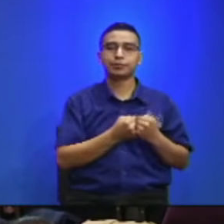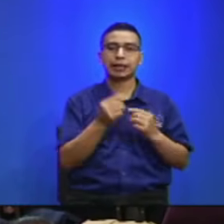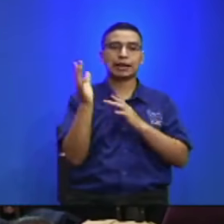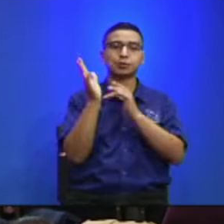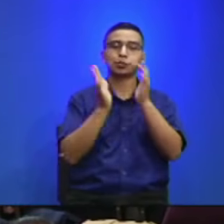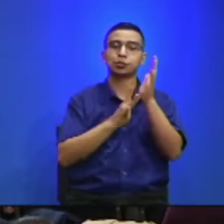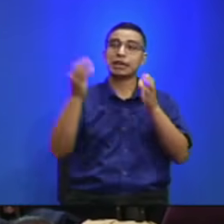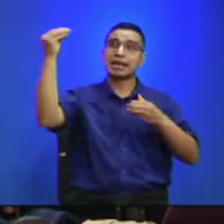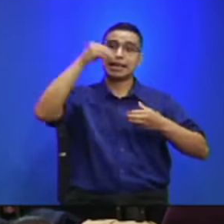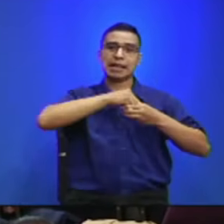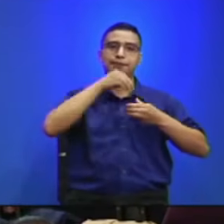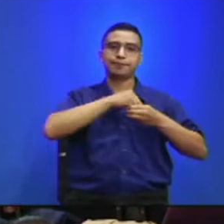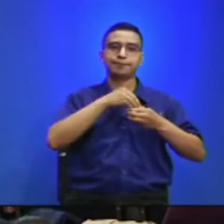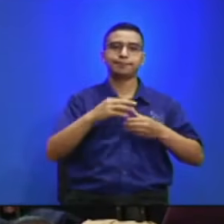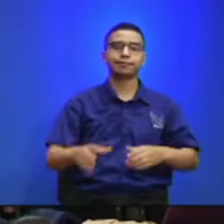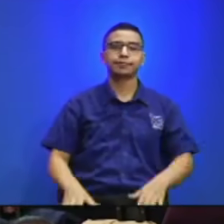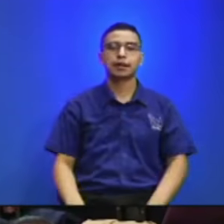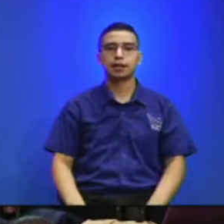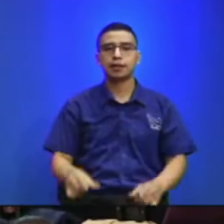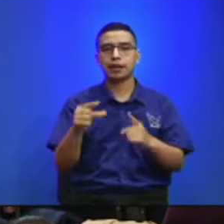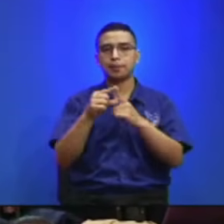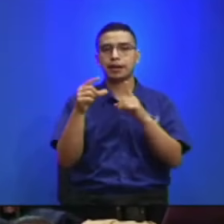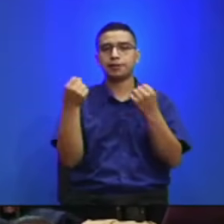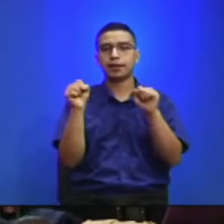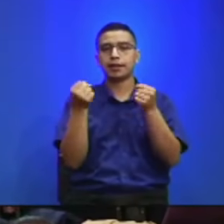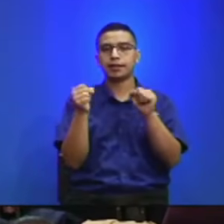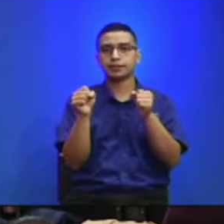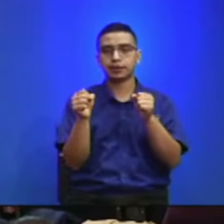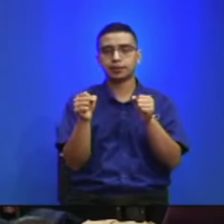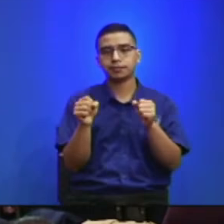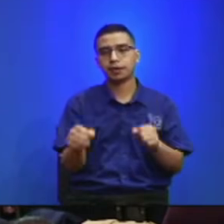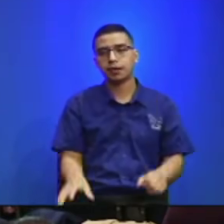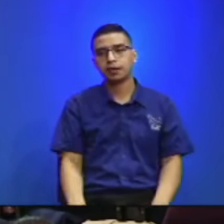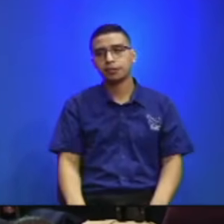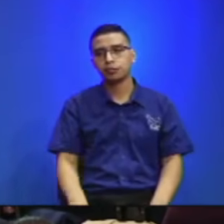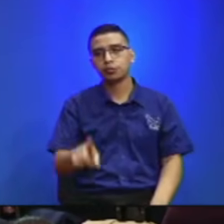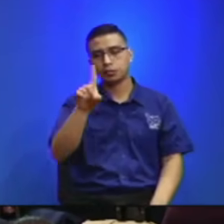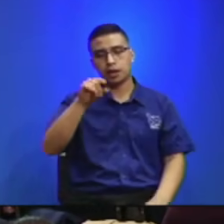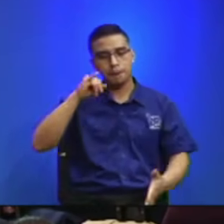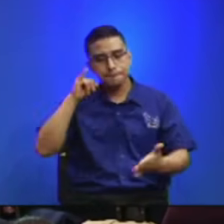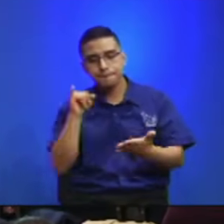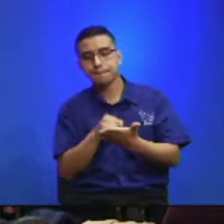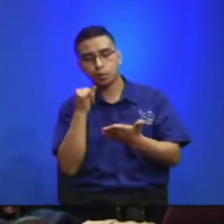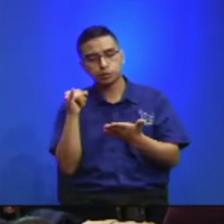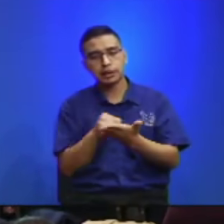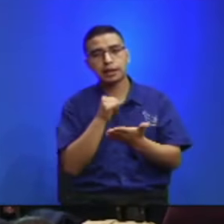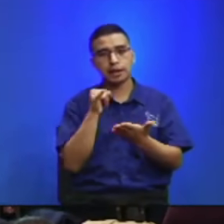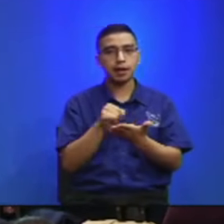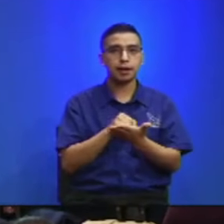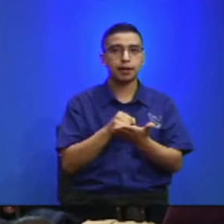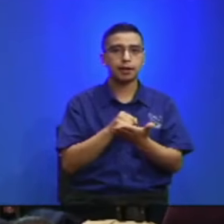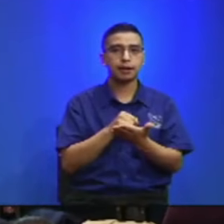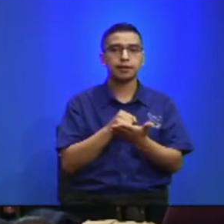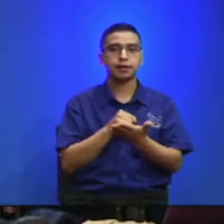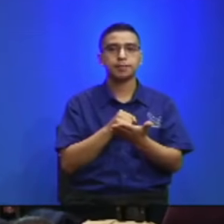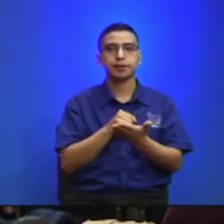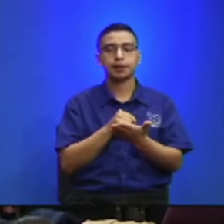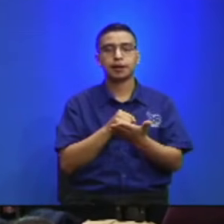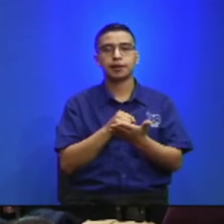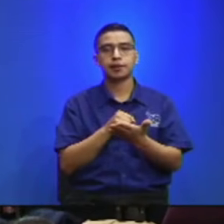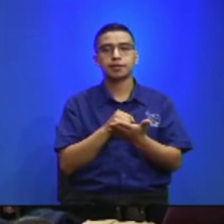esta palabra al hacerle una búsqueda aparece aproximadamente creo que unas